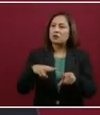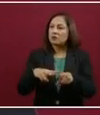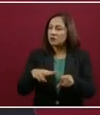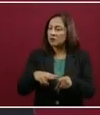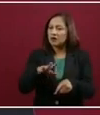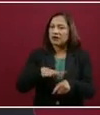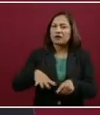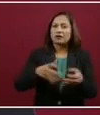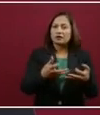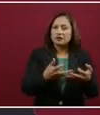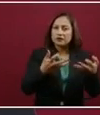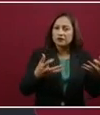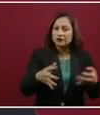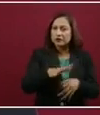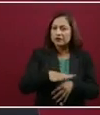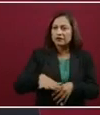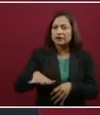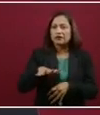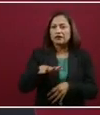terrenos,